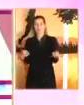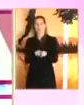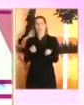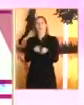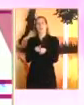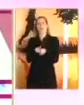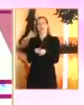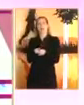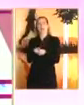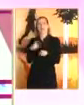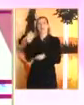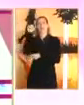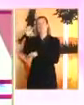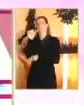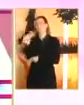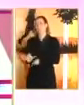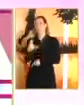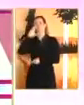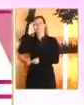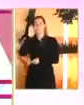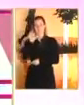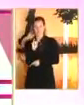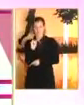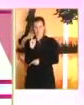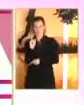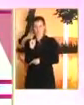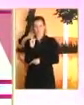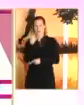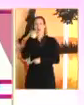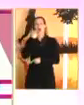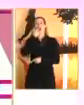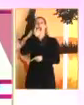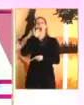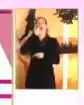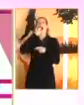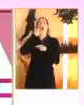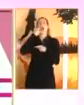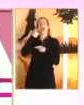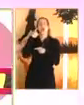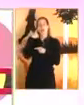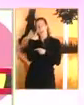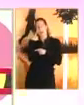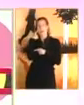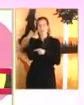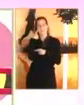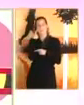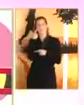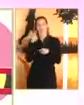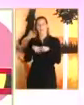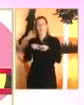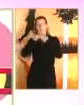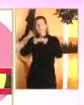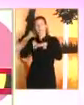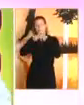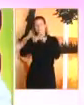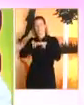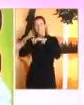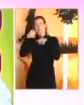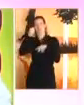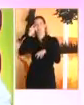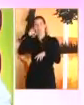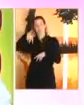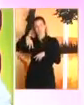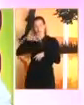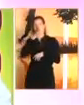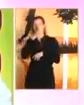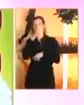que te sacan sangre o de la propia saliva, te toman con el palillito, sí. Te tocan... ¿Con eso es suficiente? Porque en tu saliva tienes células y tus